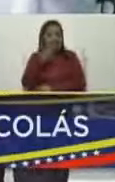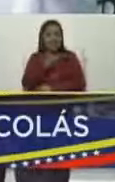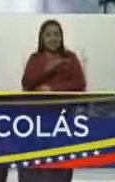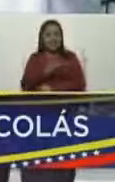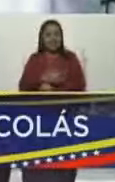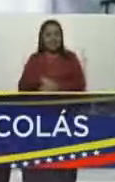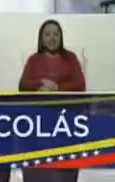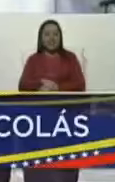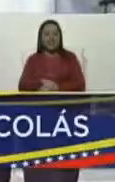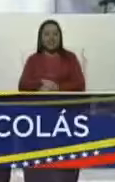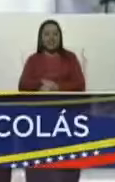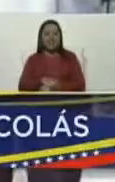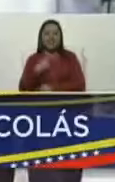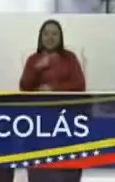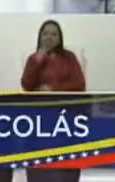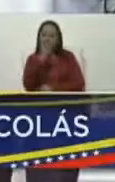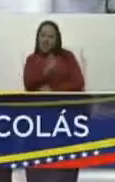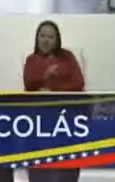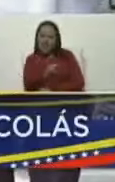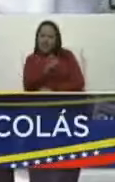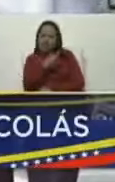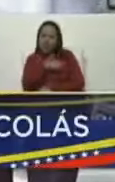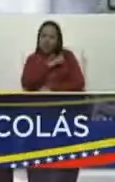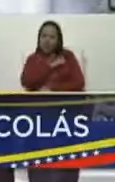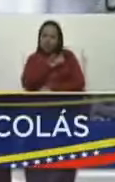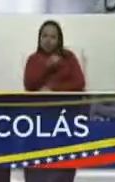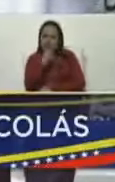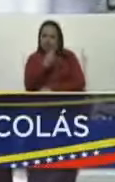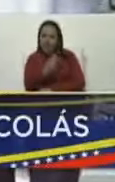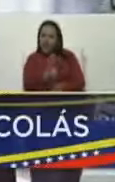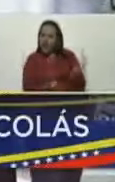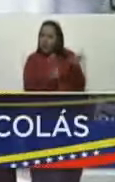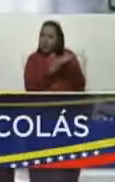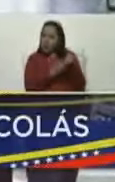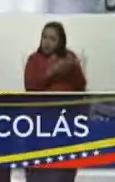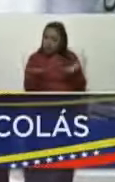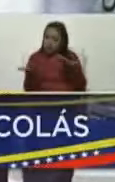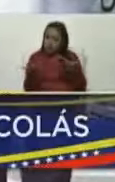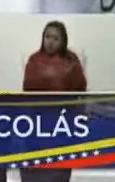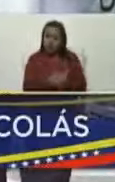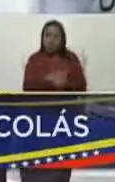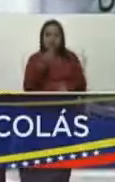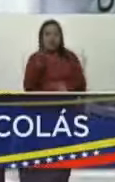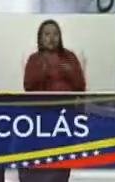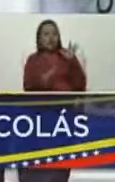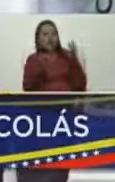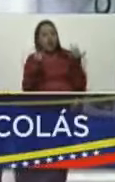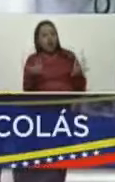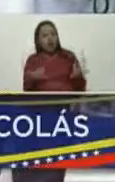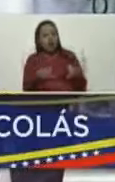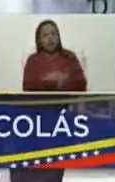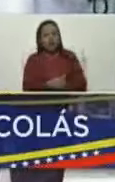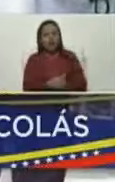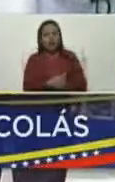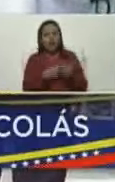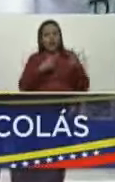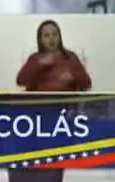Y yo le dije en español, Delcy, vamos a apoyarlo. Y afortunadamente tenemos el